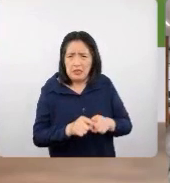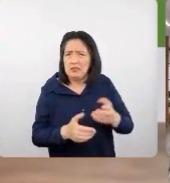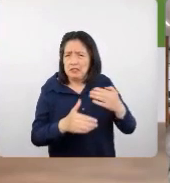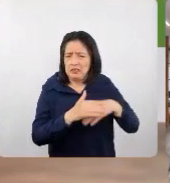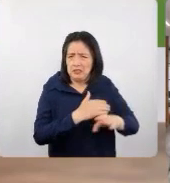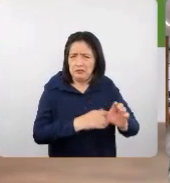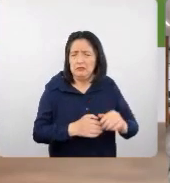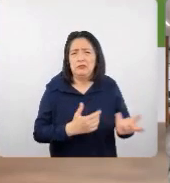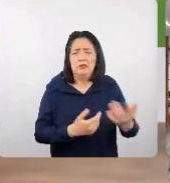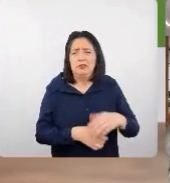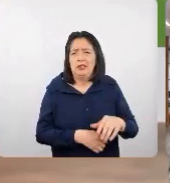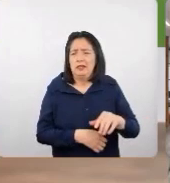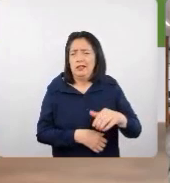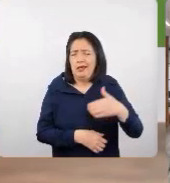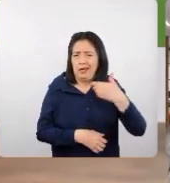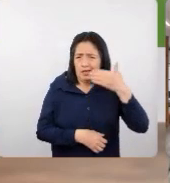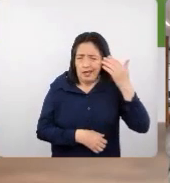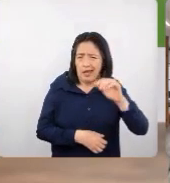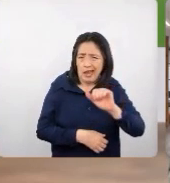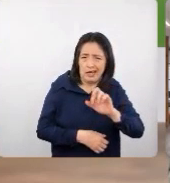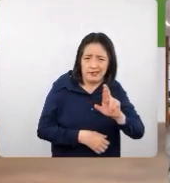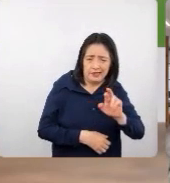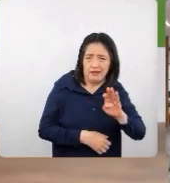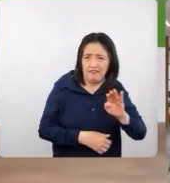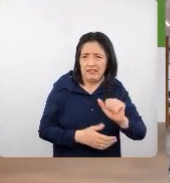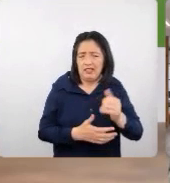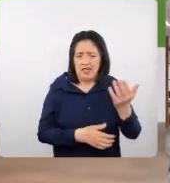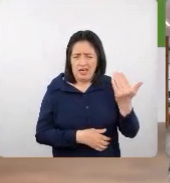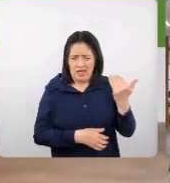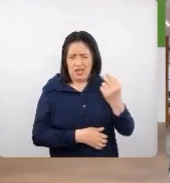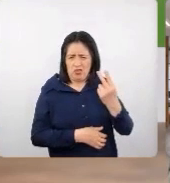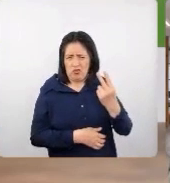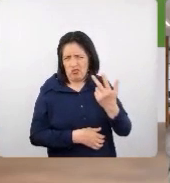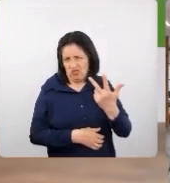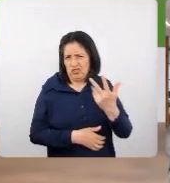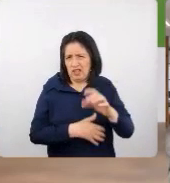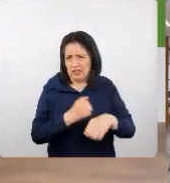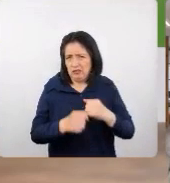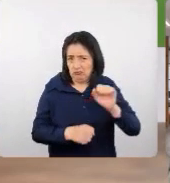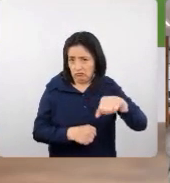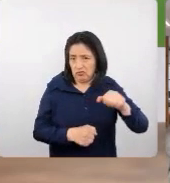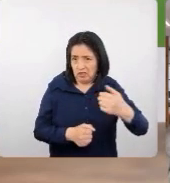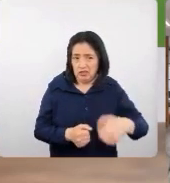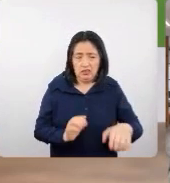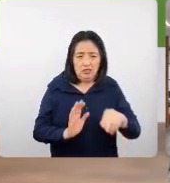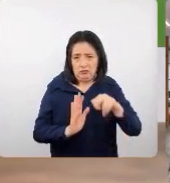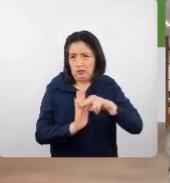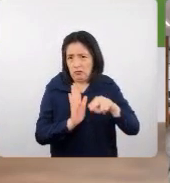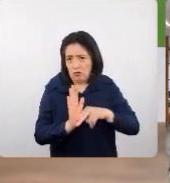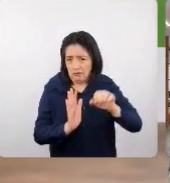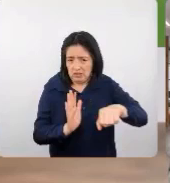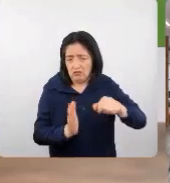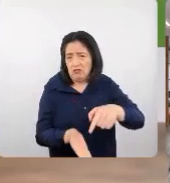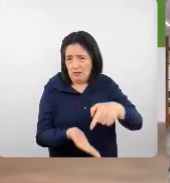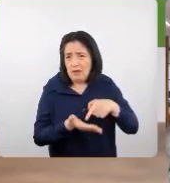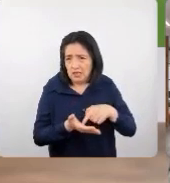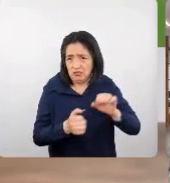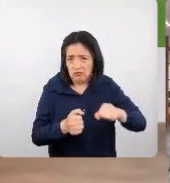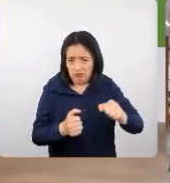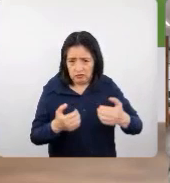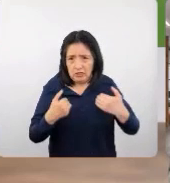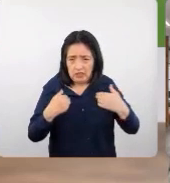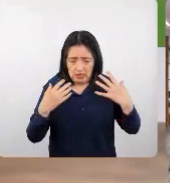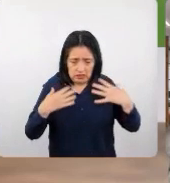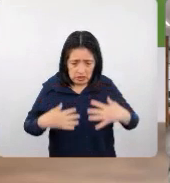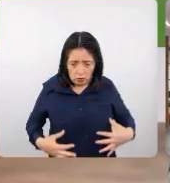que hace 2 o 3 años efectivamente era una norma y una obligación tener esa vestimenta,